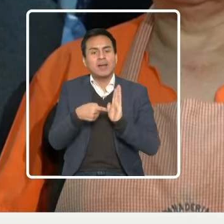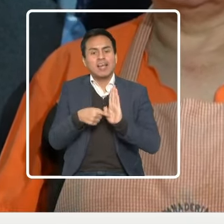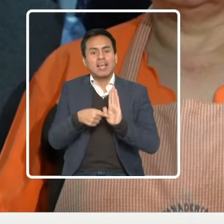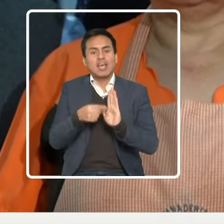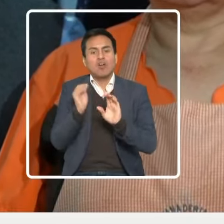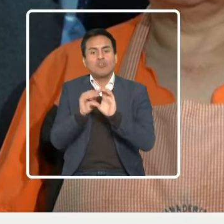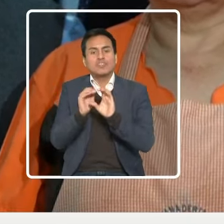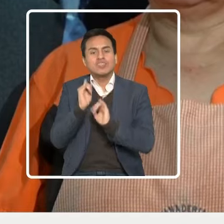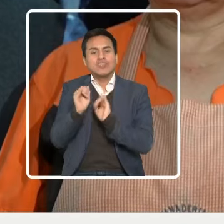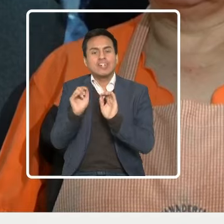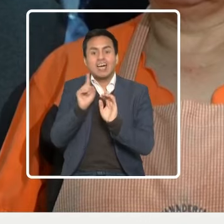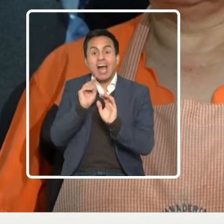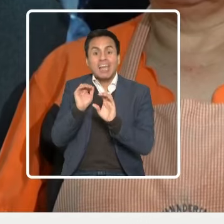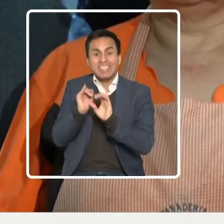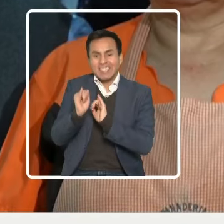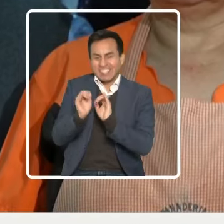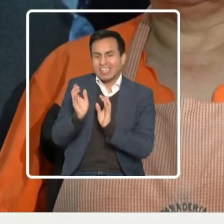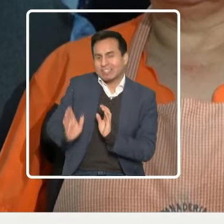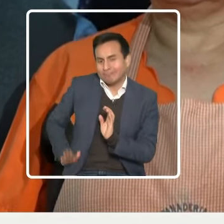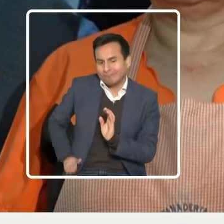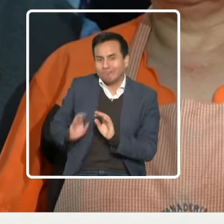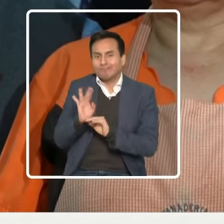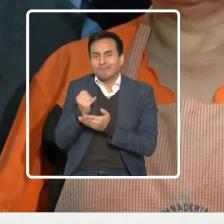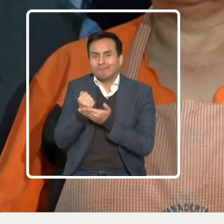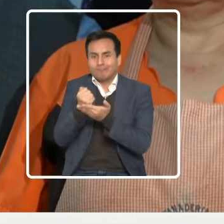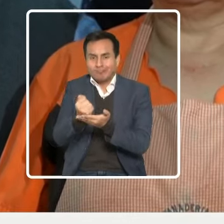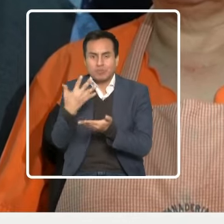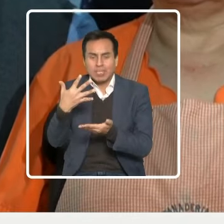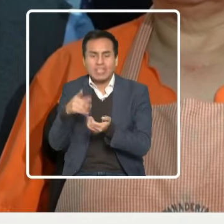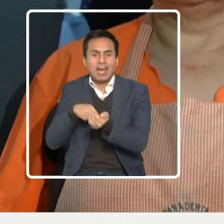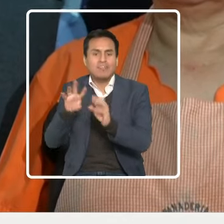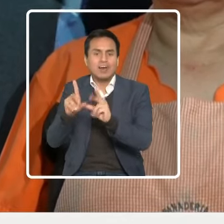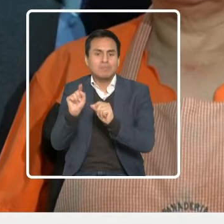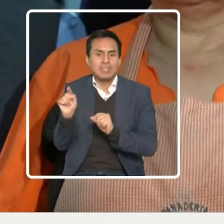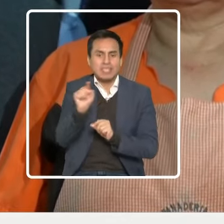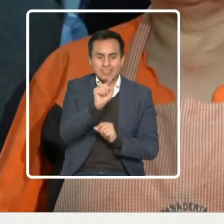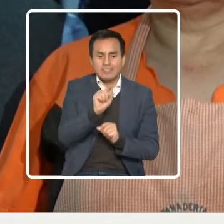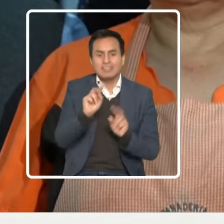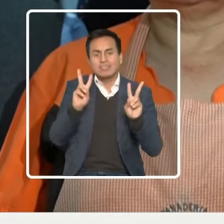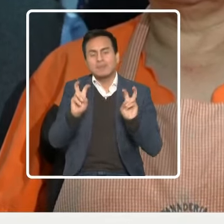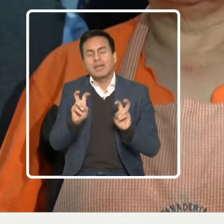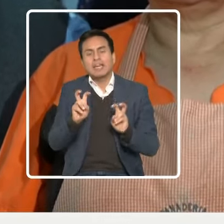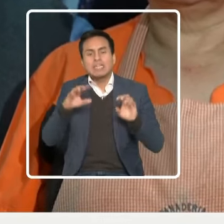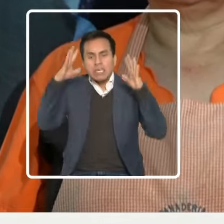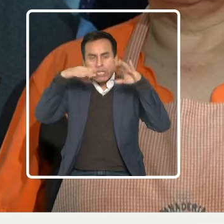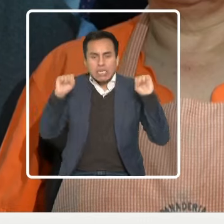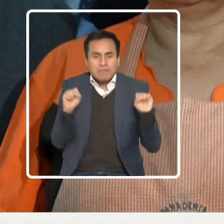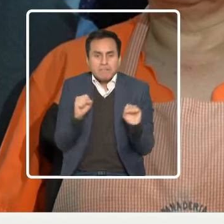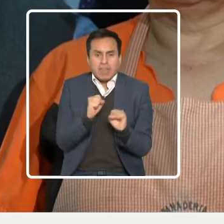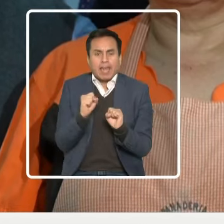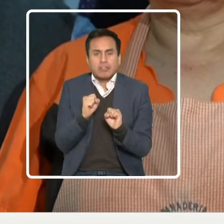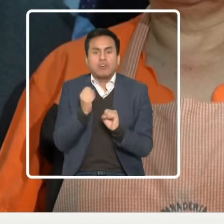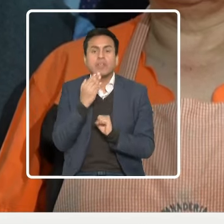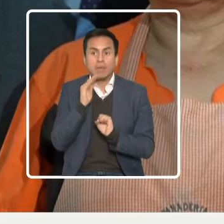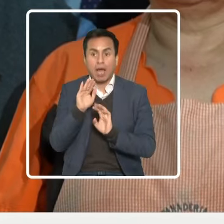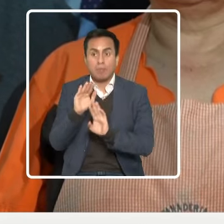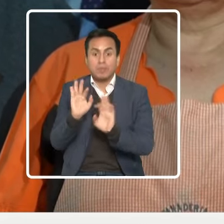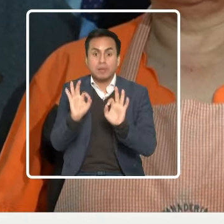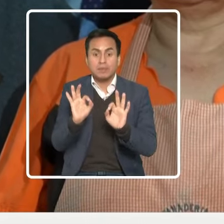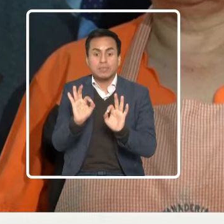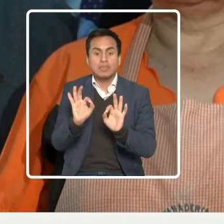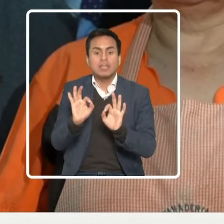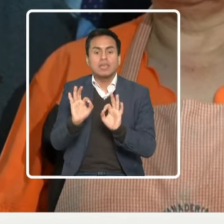bolsillo electrónico, sí, que también va a ser una ayuda importante para las familias en este contexto del invierno y en donde también se apoya